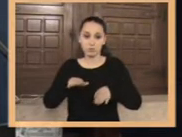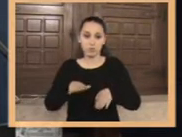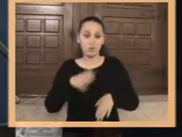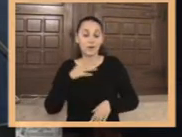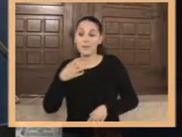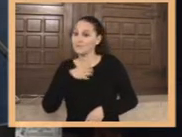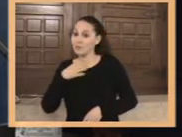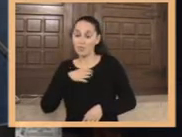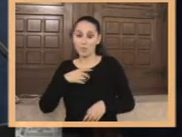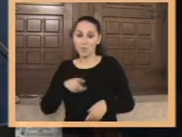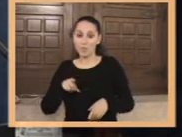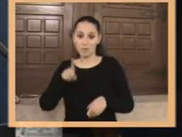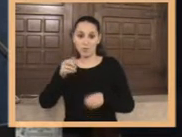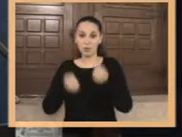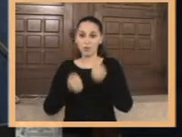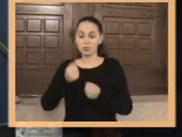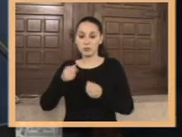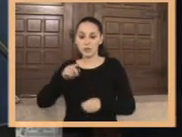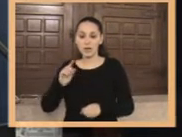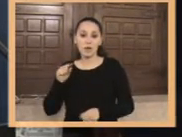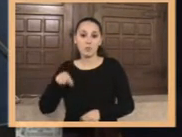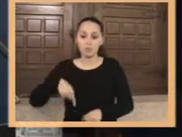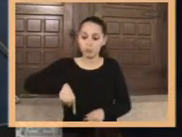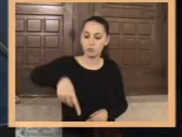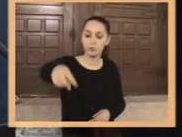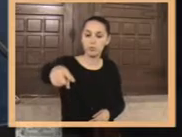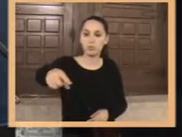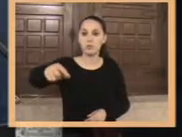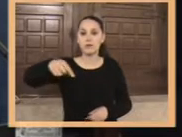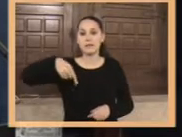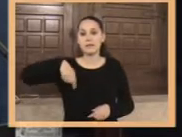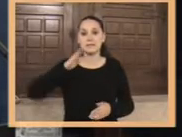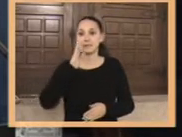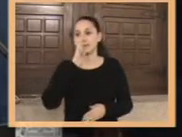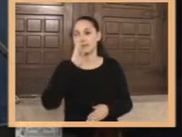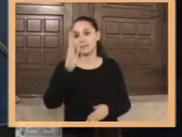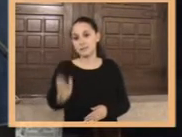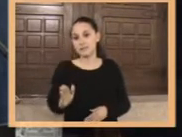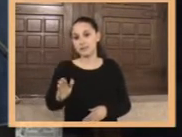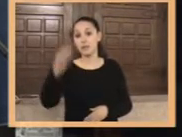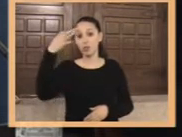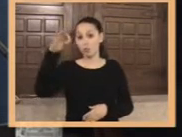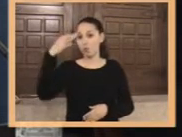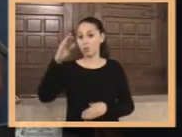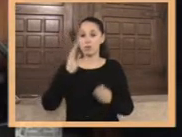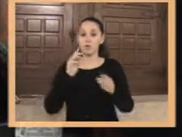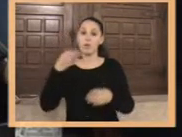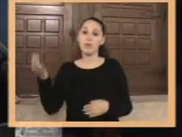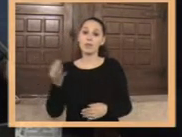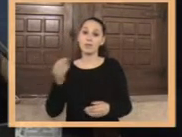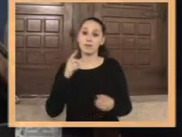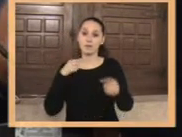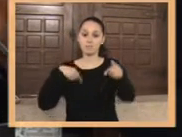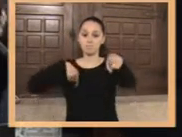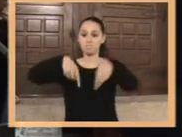porque dejaríamos un poco incomunicado el centro de salud para entrar y salir desde cualquier zona para una urgencia. Por lo tanto,